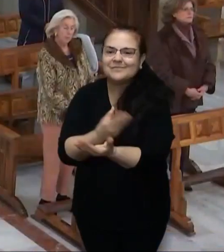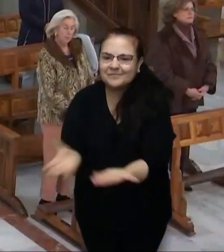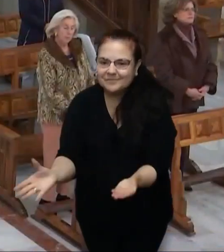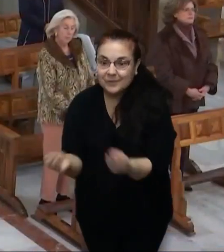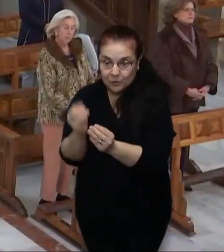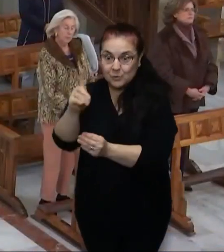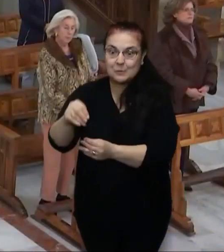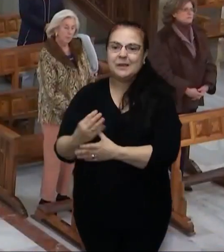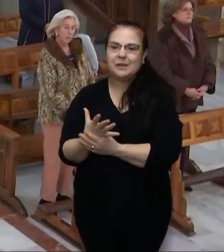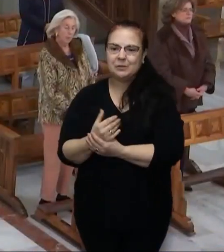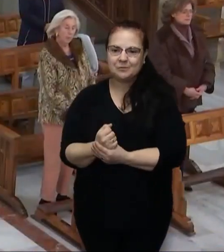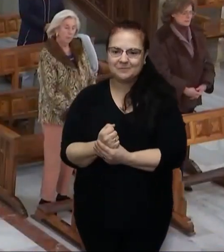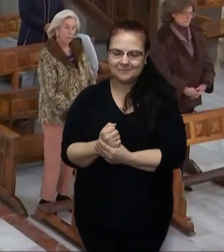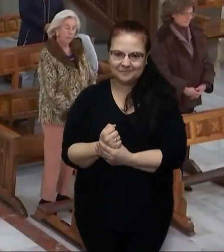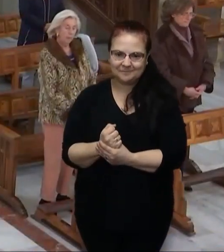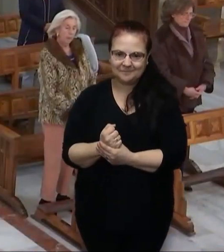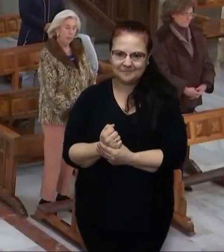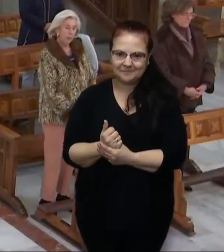vosotros.